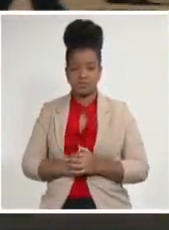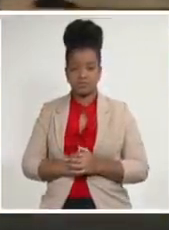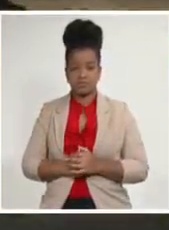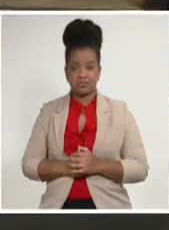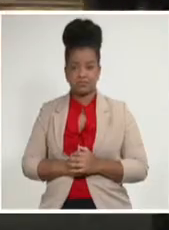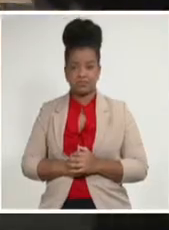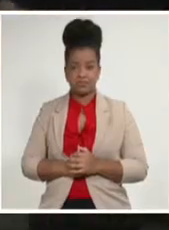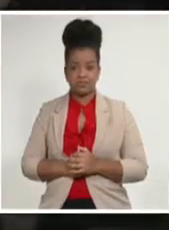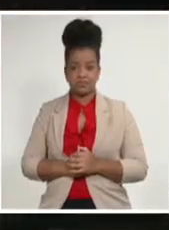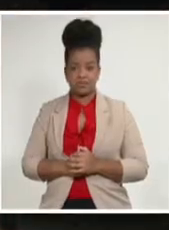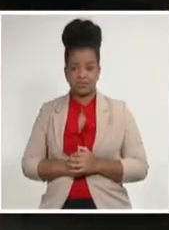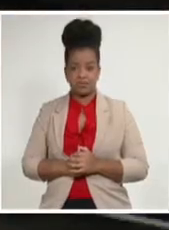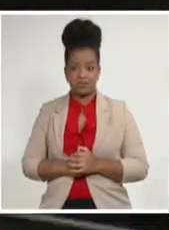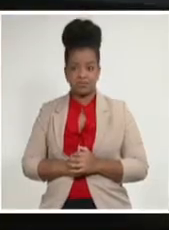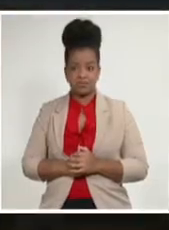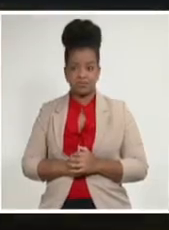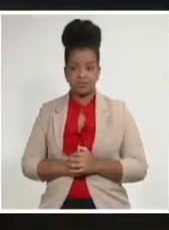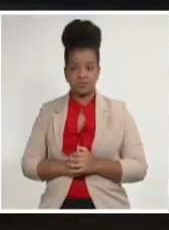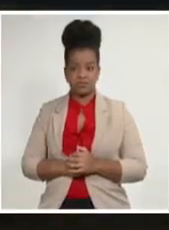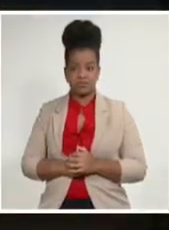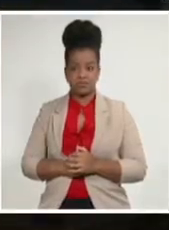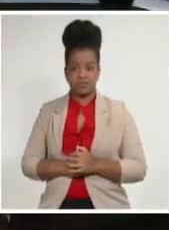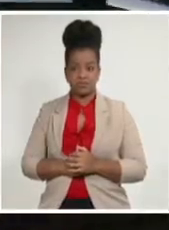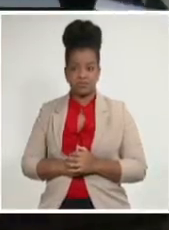Adán Morel, Sistema Informativo de la Televisión Cubana.